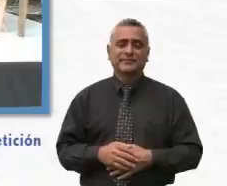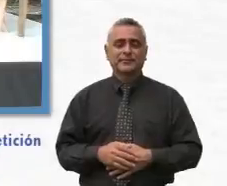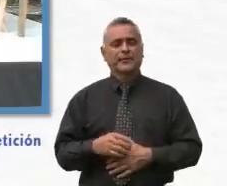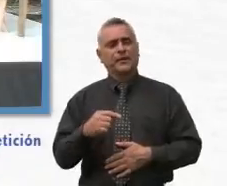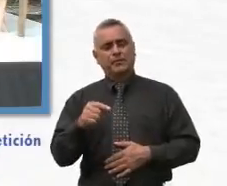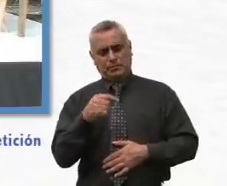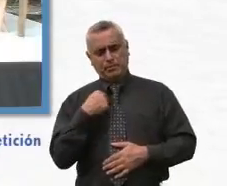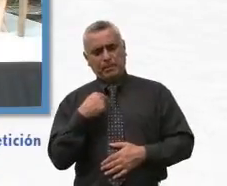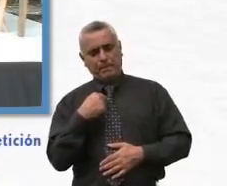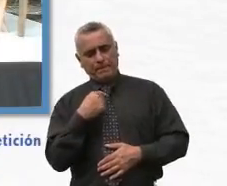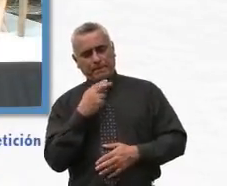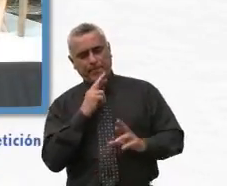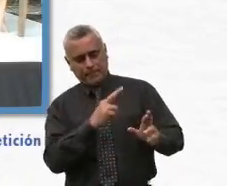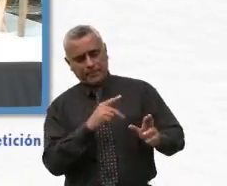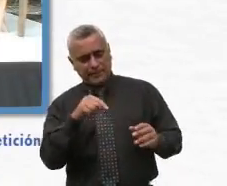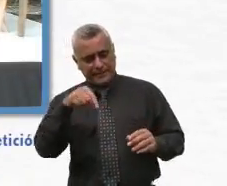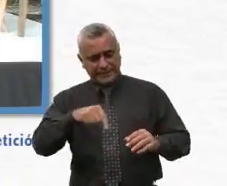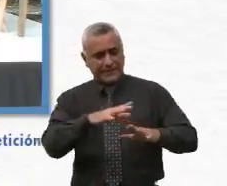Mira,